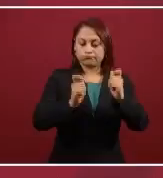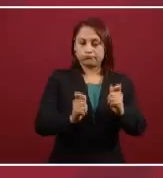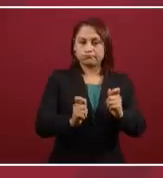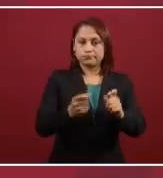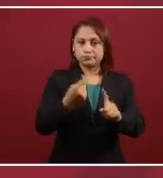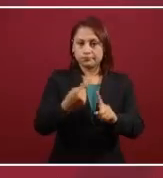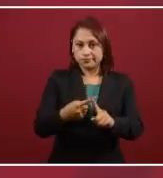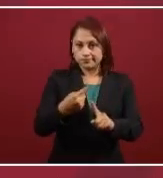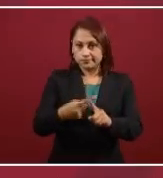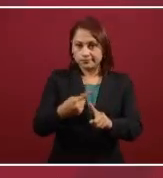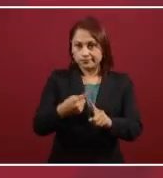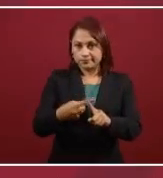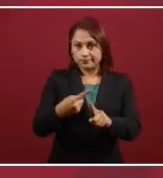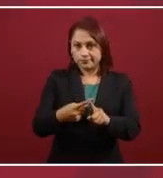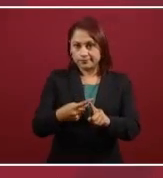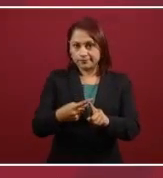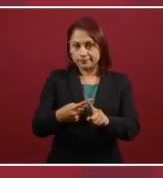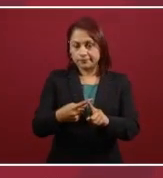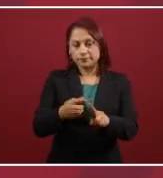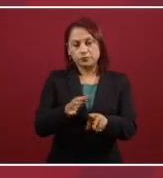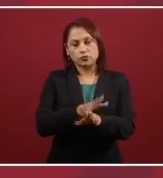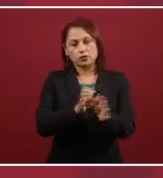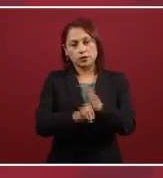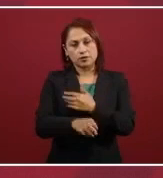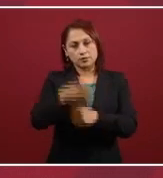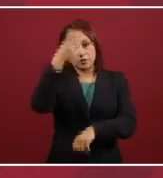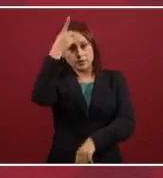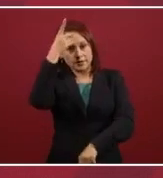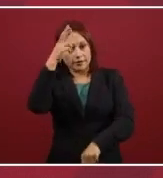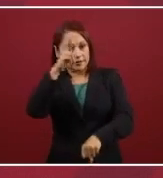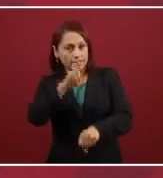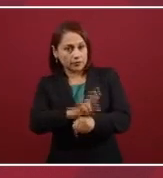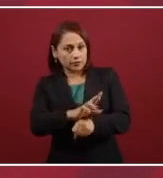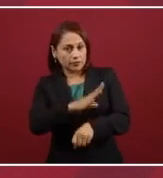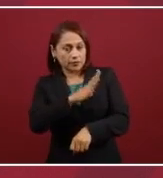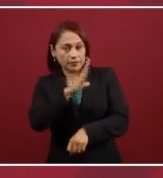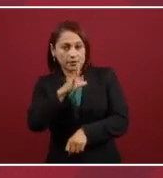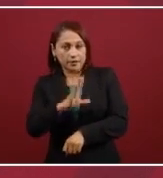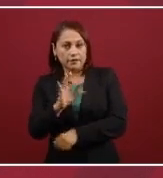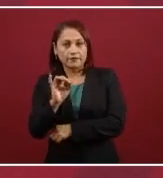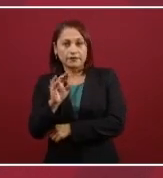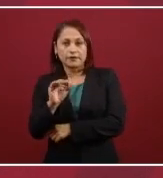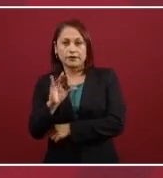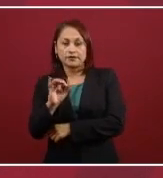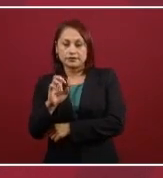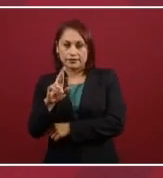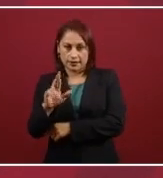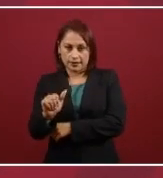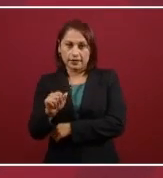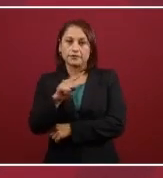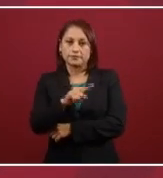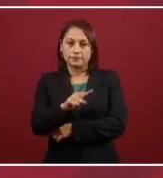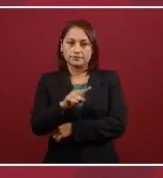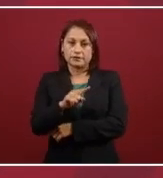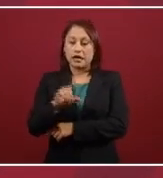de el director de Nacional Financiera, que Carlos no estaba de